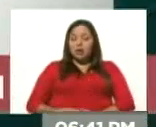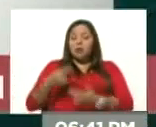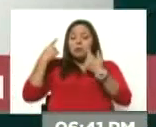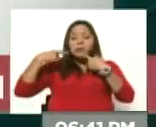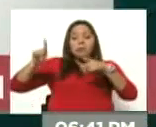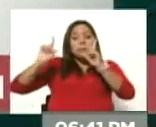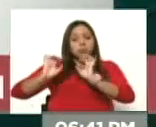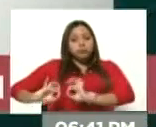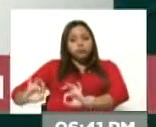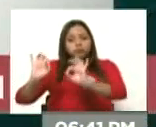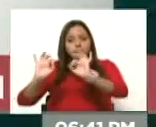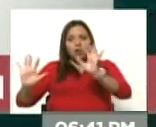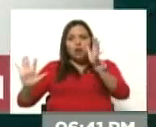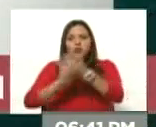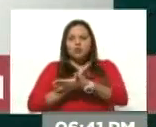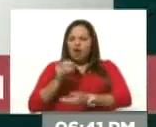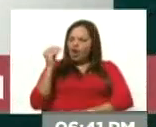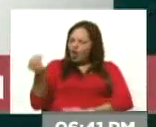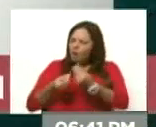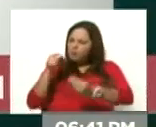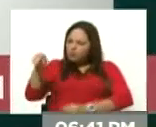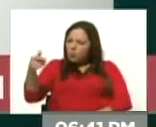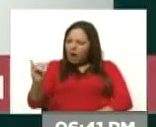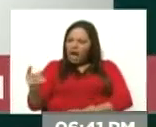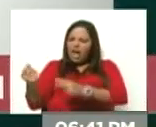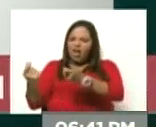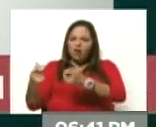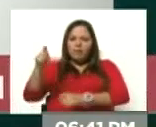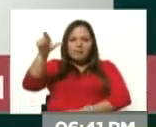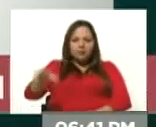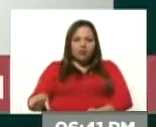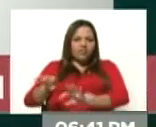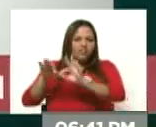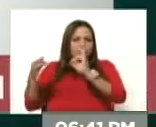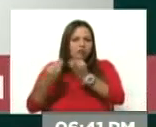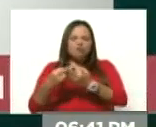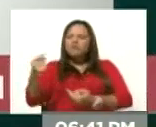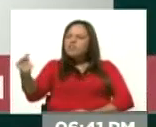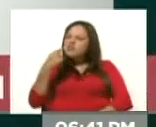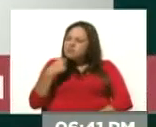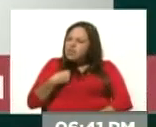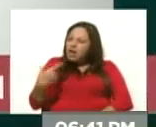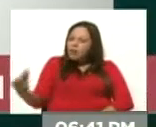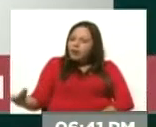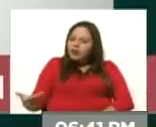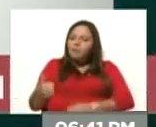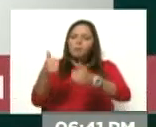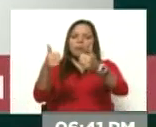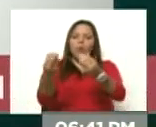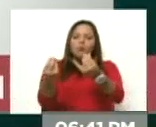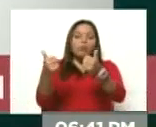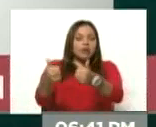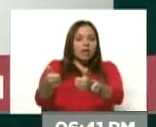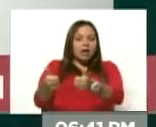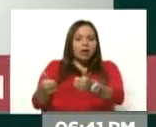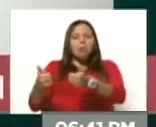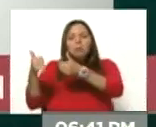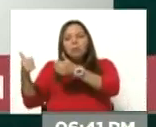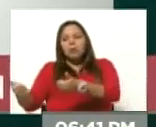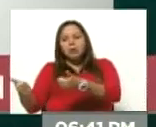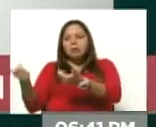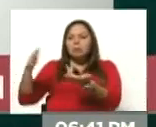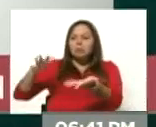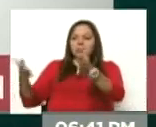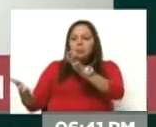de su actual situación económica personal y familiar usted diría que es muy buena buena regular a buena regular a mala